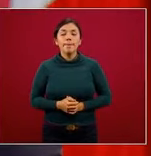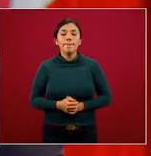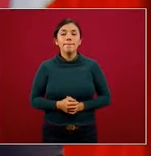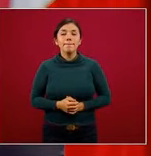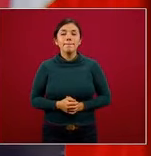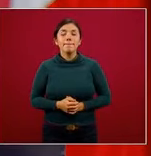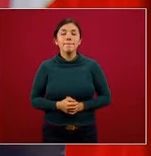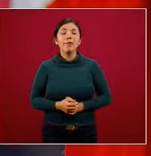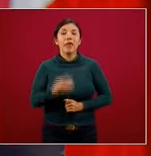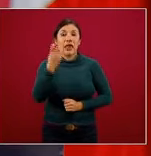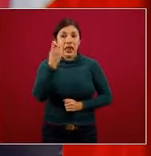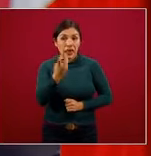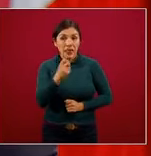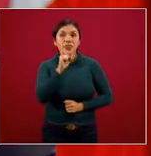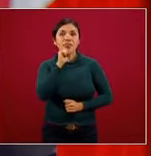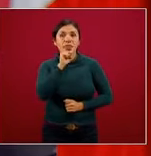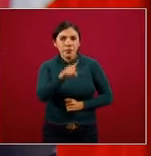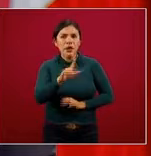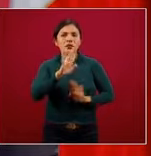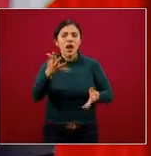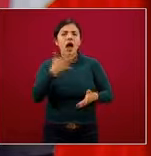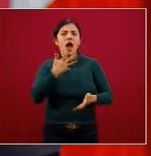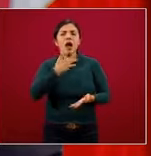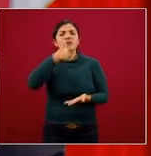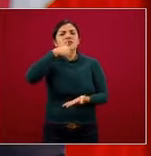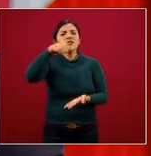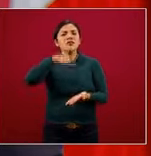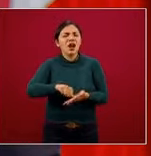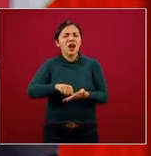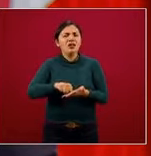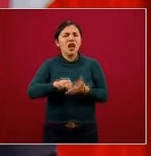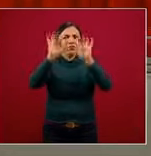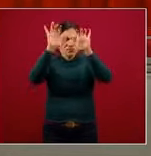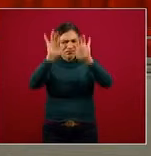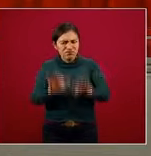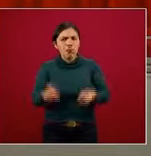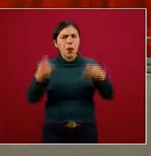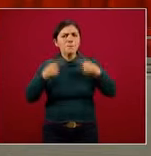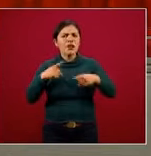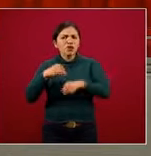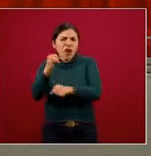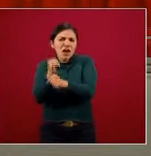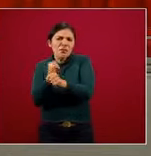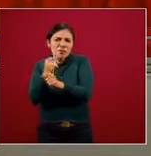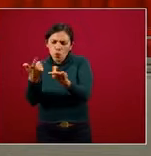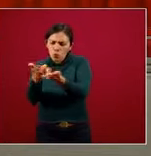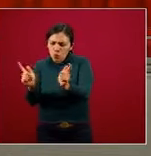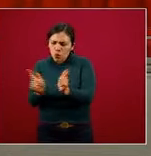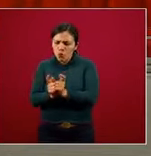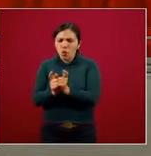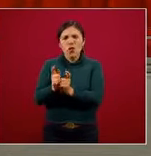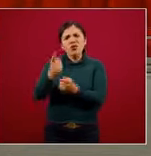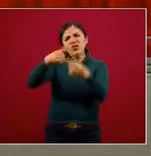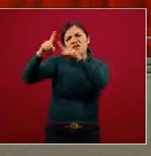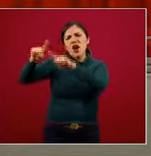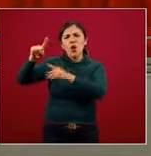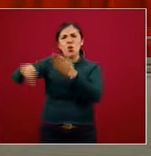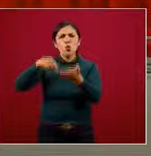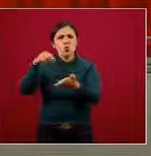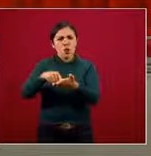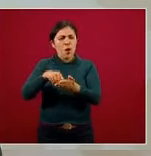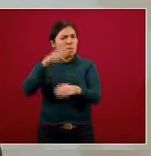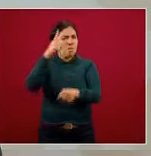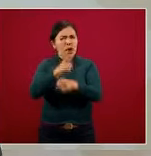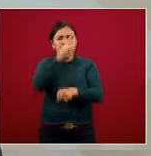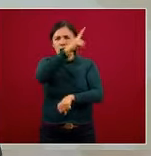Esto, además, fue sujeto de una carta que mandó un conjunto de investigadoras e investigadores de varios lugares,